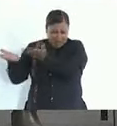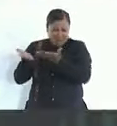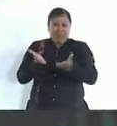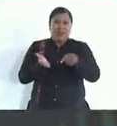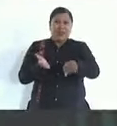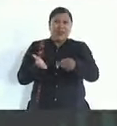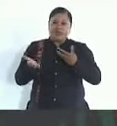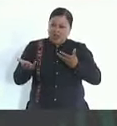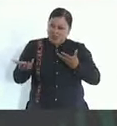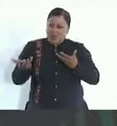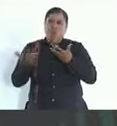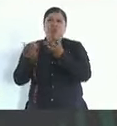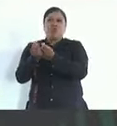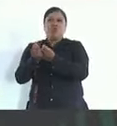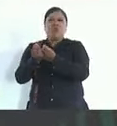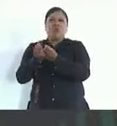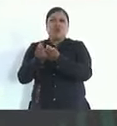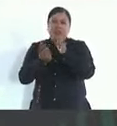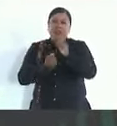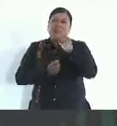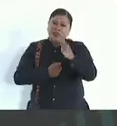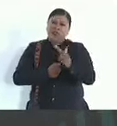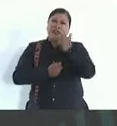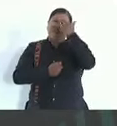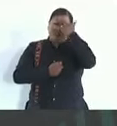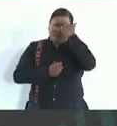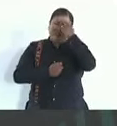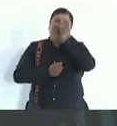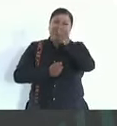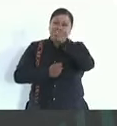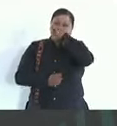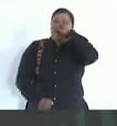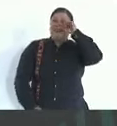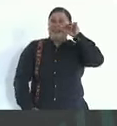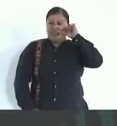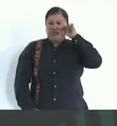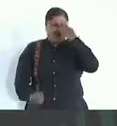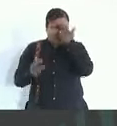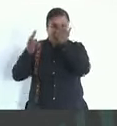juntos mantengamos viva la llama espíritu juarista.